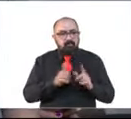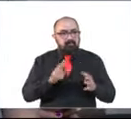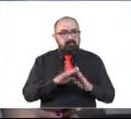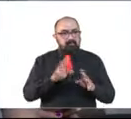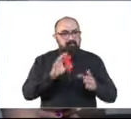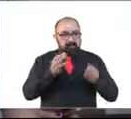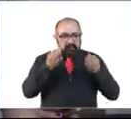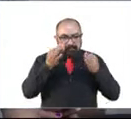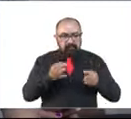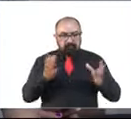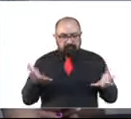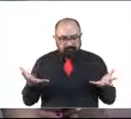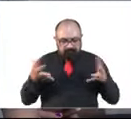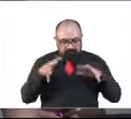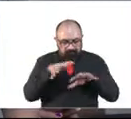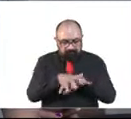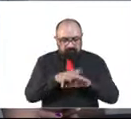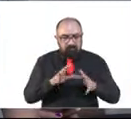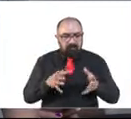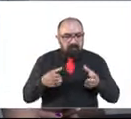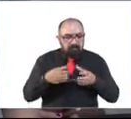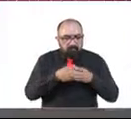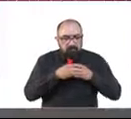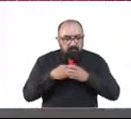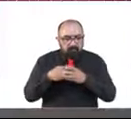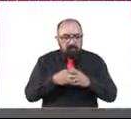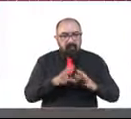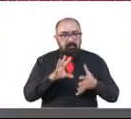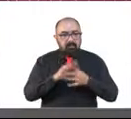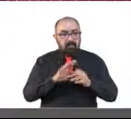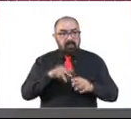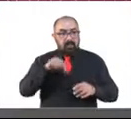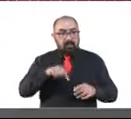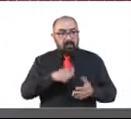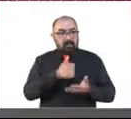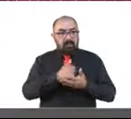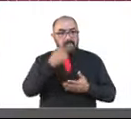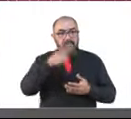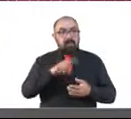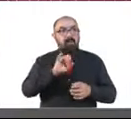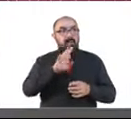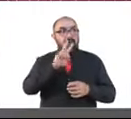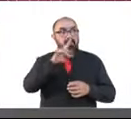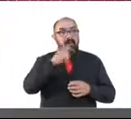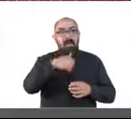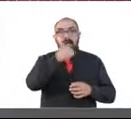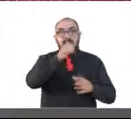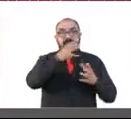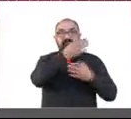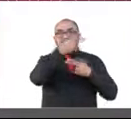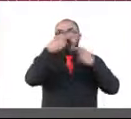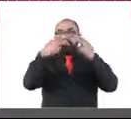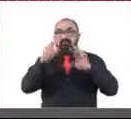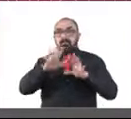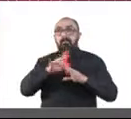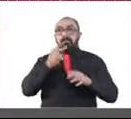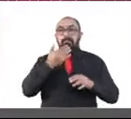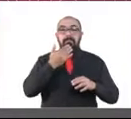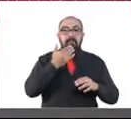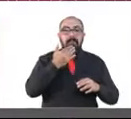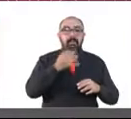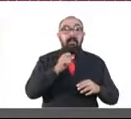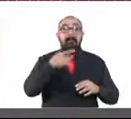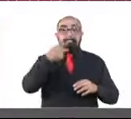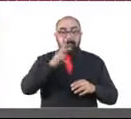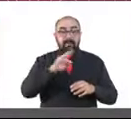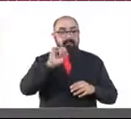manera integral. En la Ciudad de México, mencionaba yo, ha mejorado mucho la calidad del aire, cierto, pero también hay estudios que